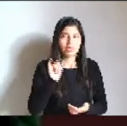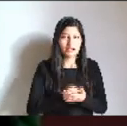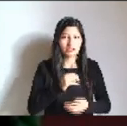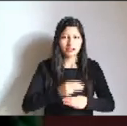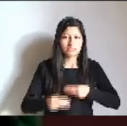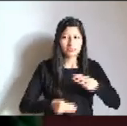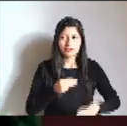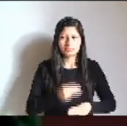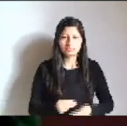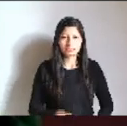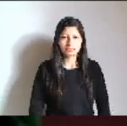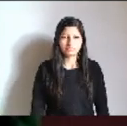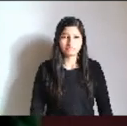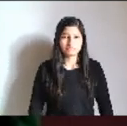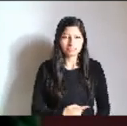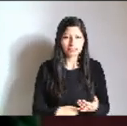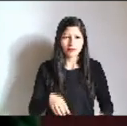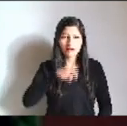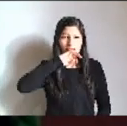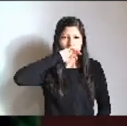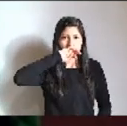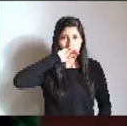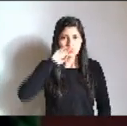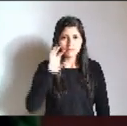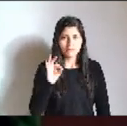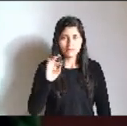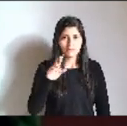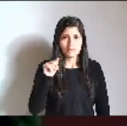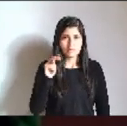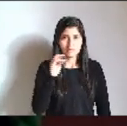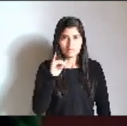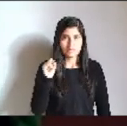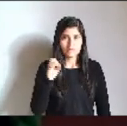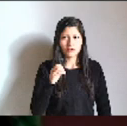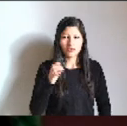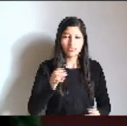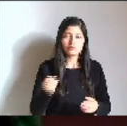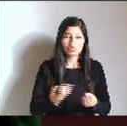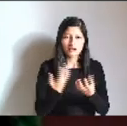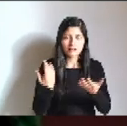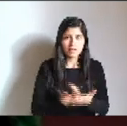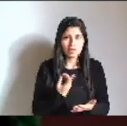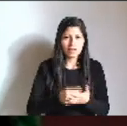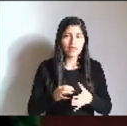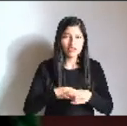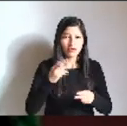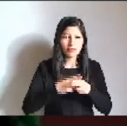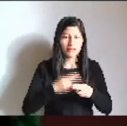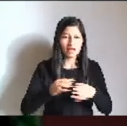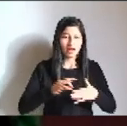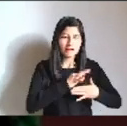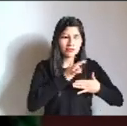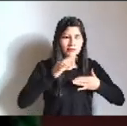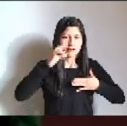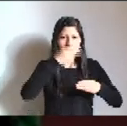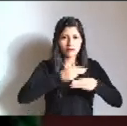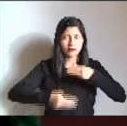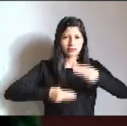mundo. Es lo que el Papa Francisco tantas veces denuncia con el nombre de espiritualidad